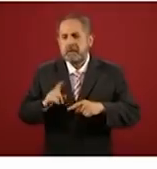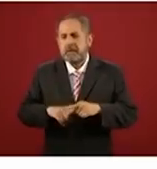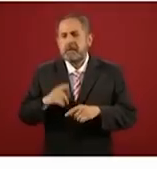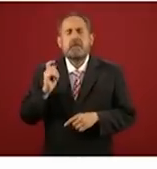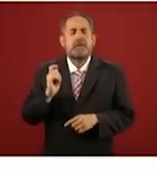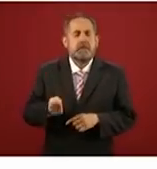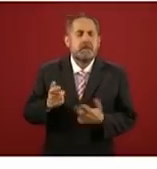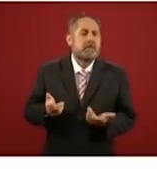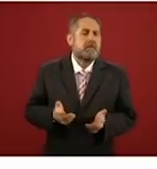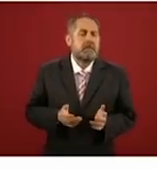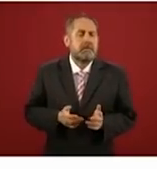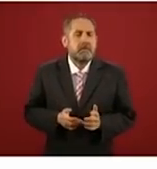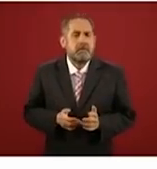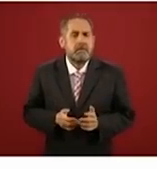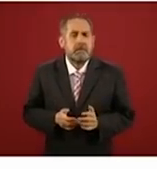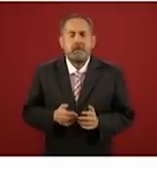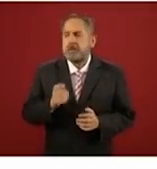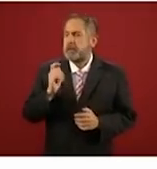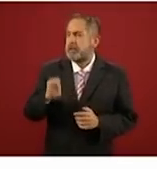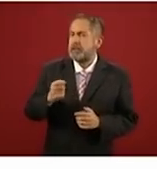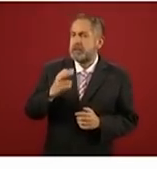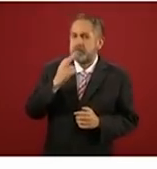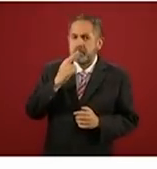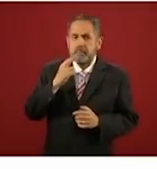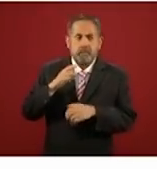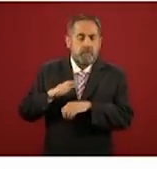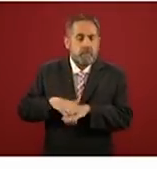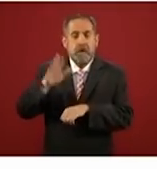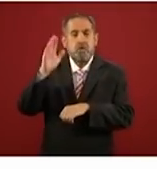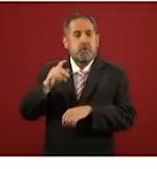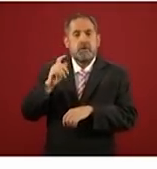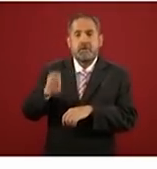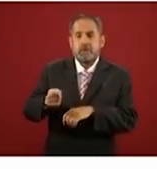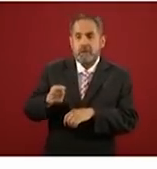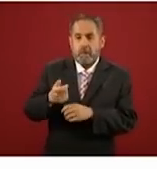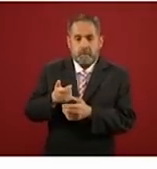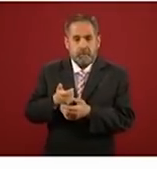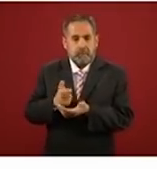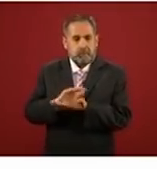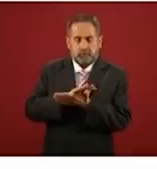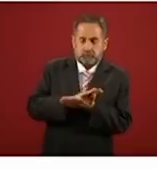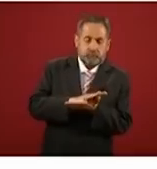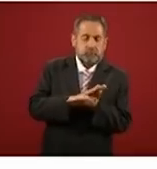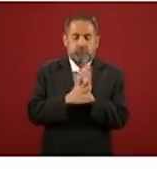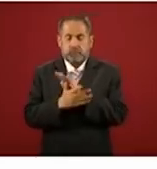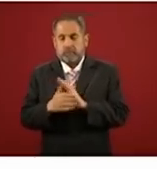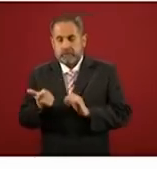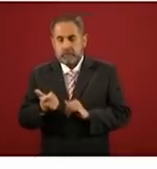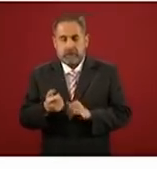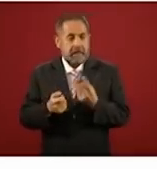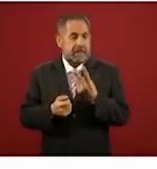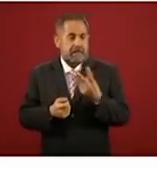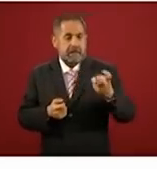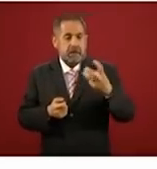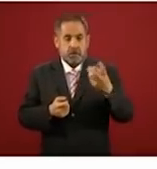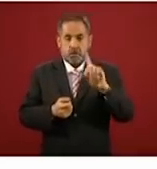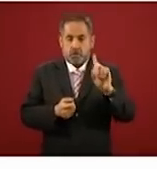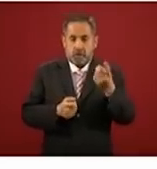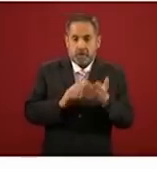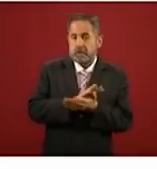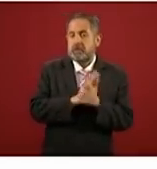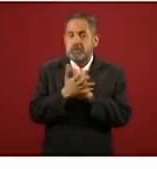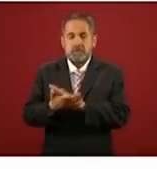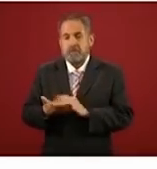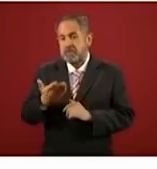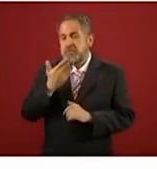que está dando el mayor la mayor cantidad de pesos por 300 dólares y estamos viendo